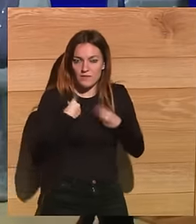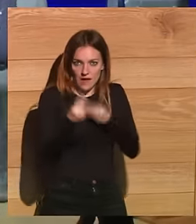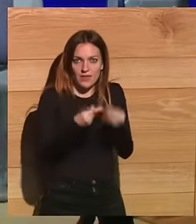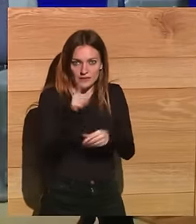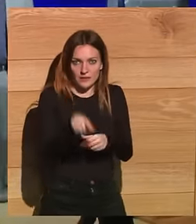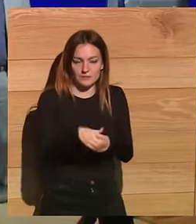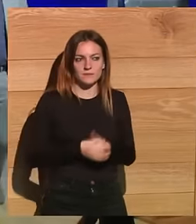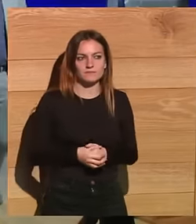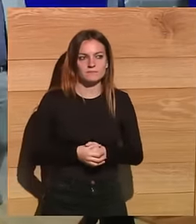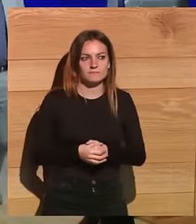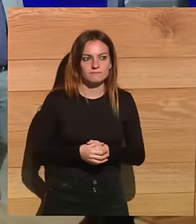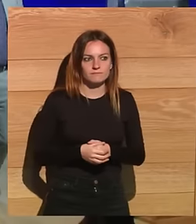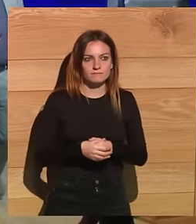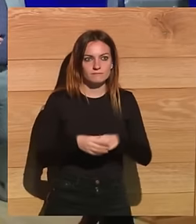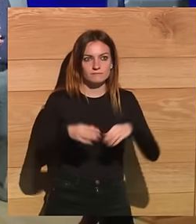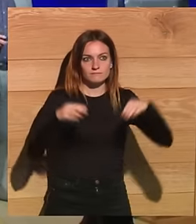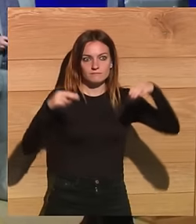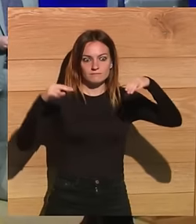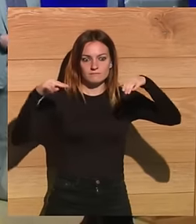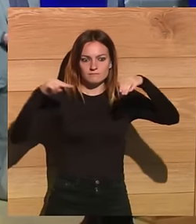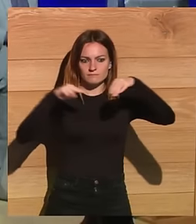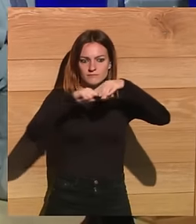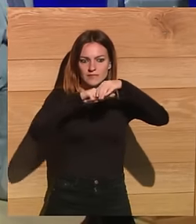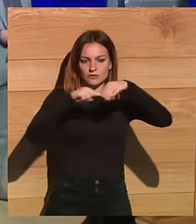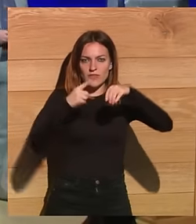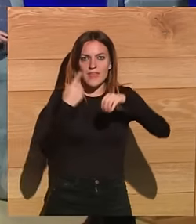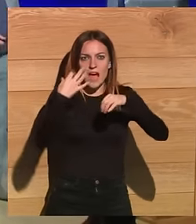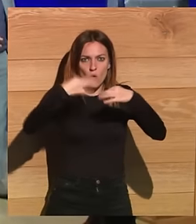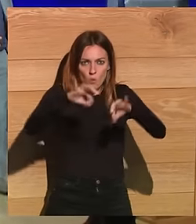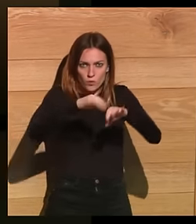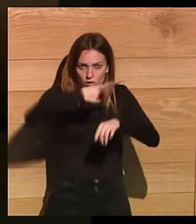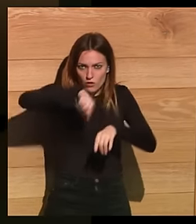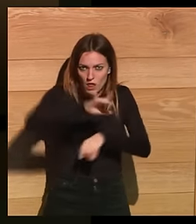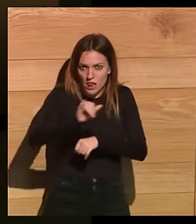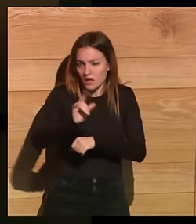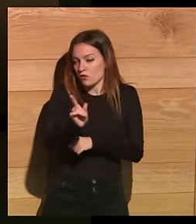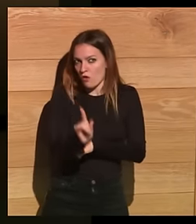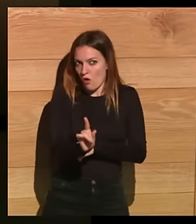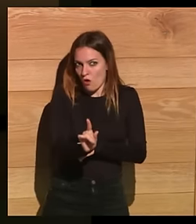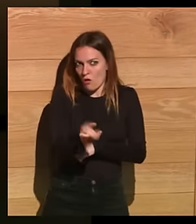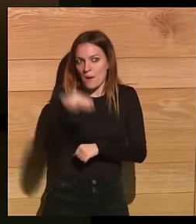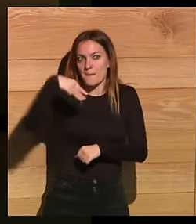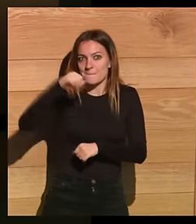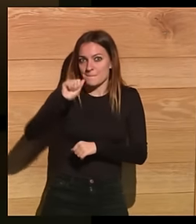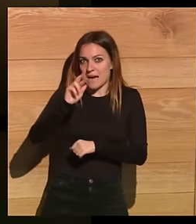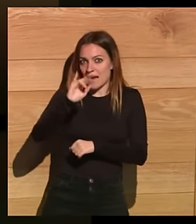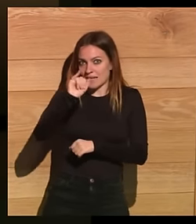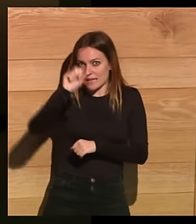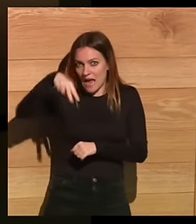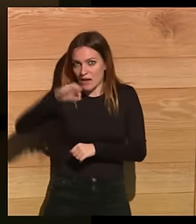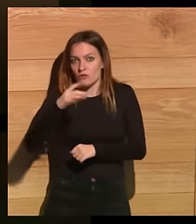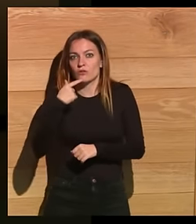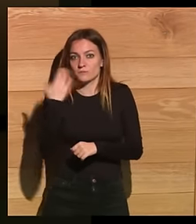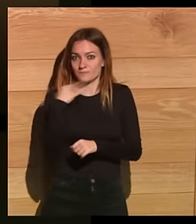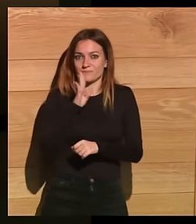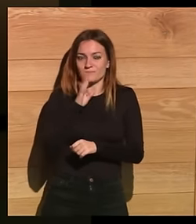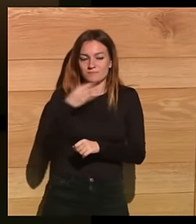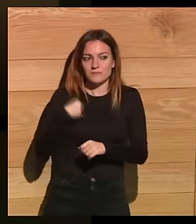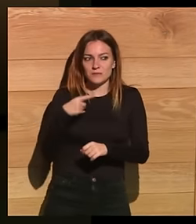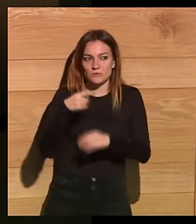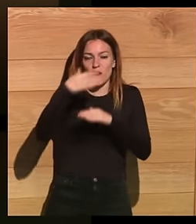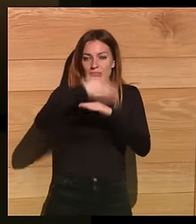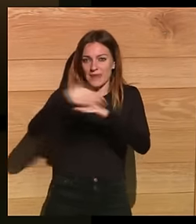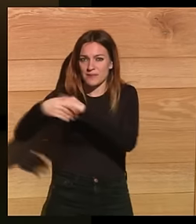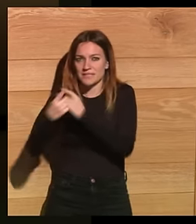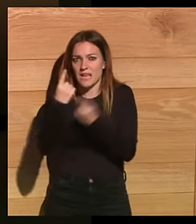La resonancia no es lo único que tenemos. Mariano ha mencionado algunos de los límites de la resonancia.